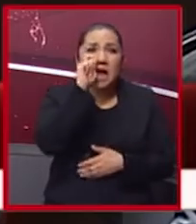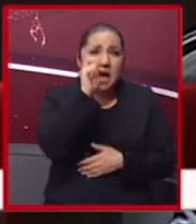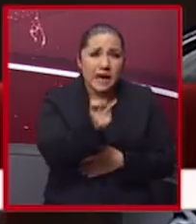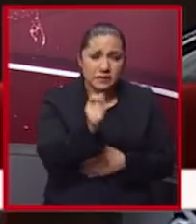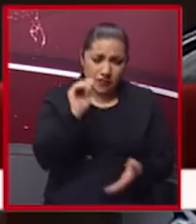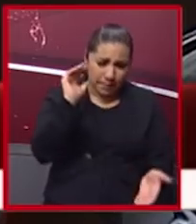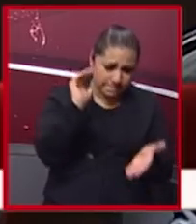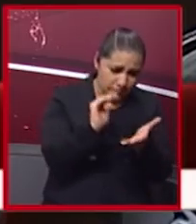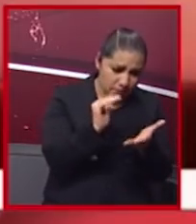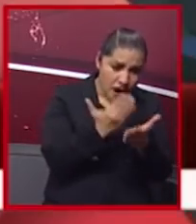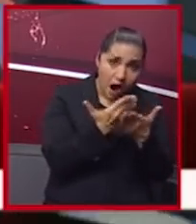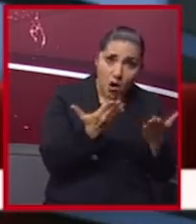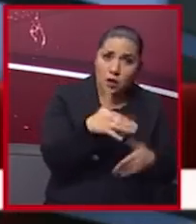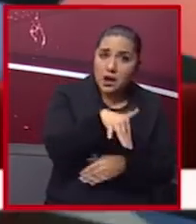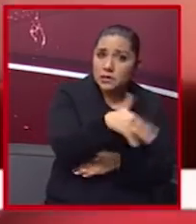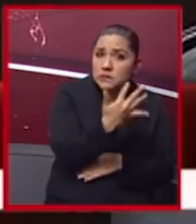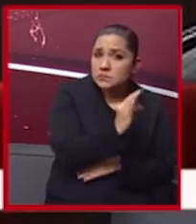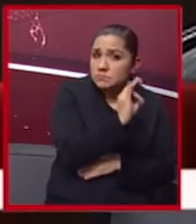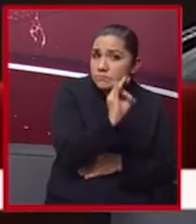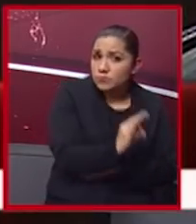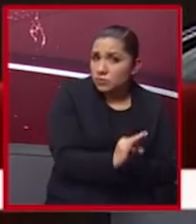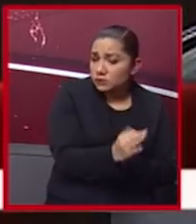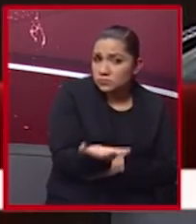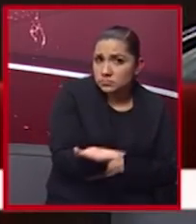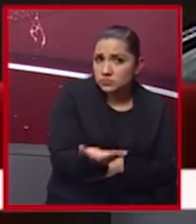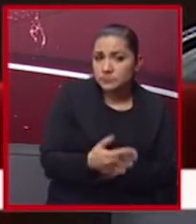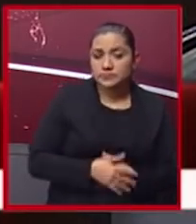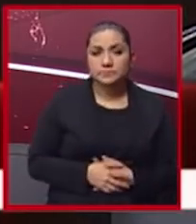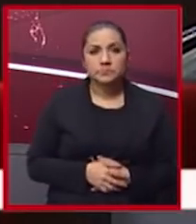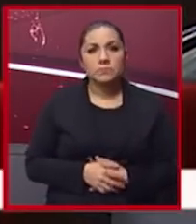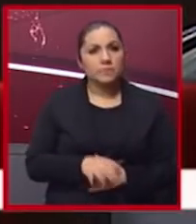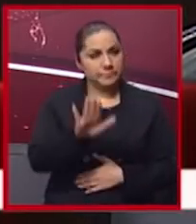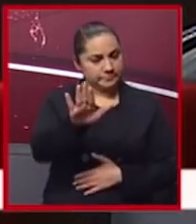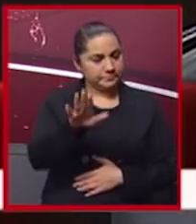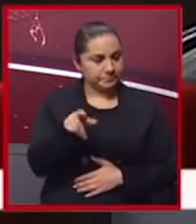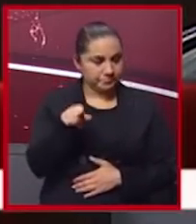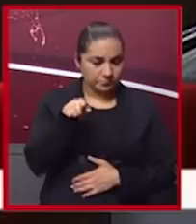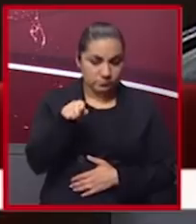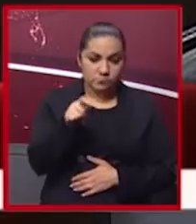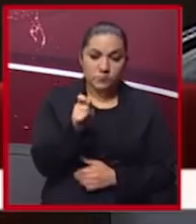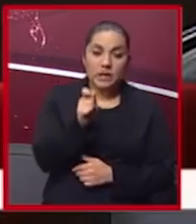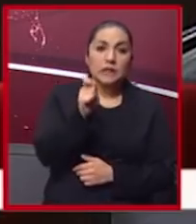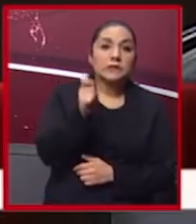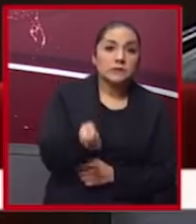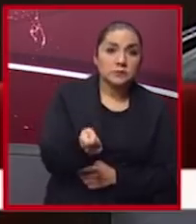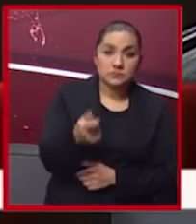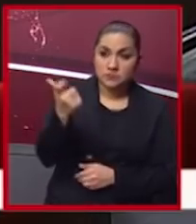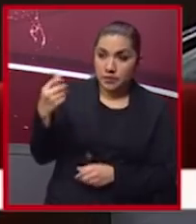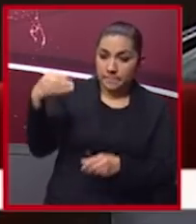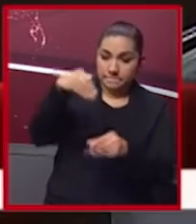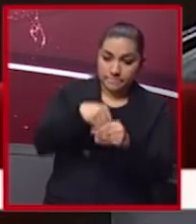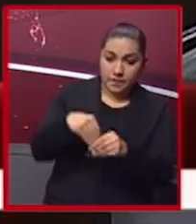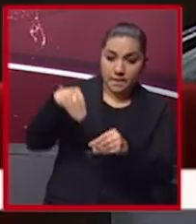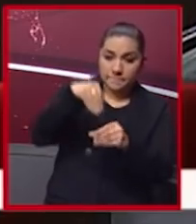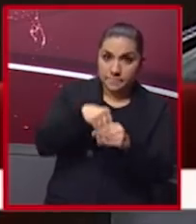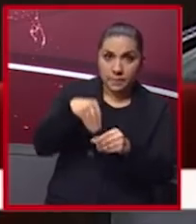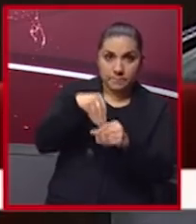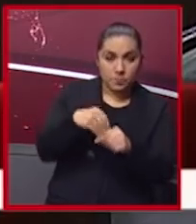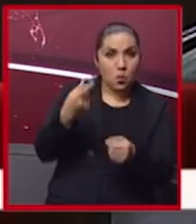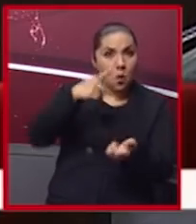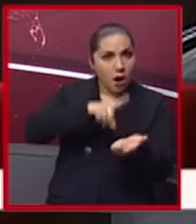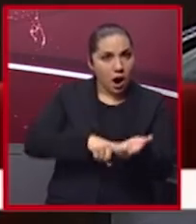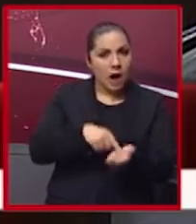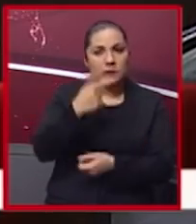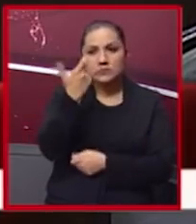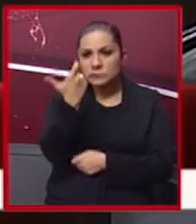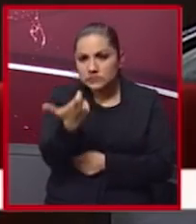del monto original. Eso no quiere decir que la bolsa no va a tener más dinero. La diputada decía, ¿por qué